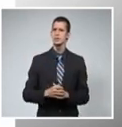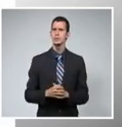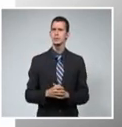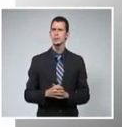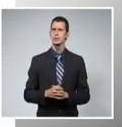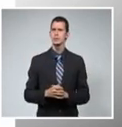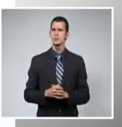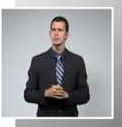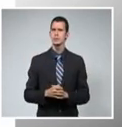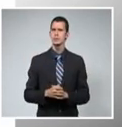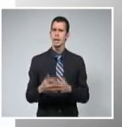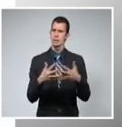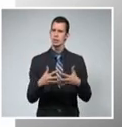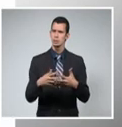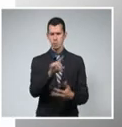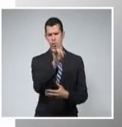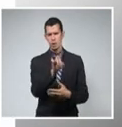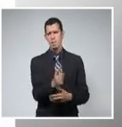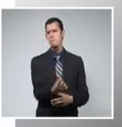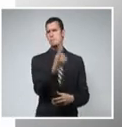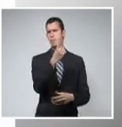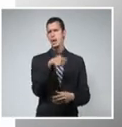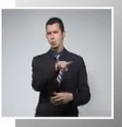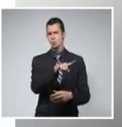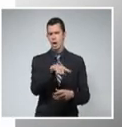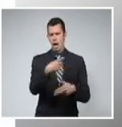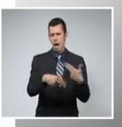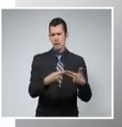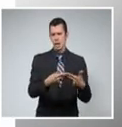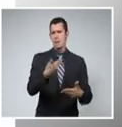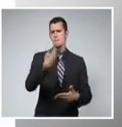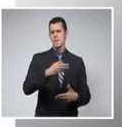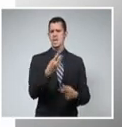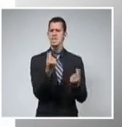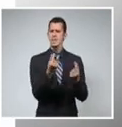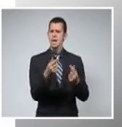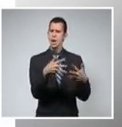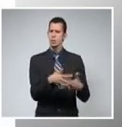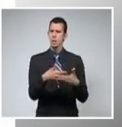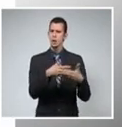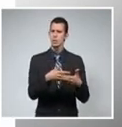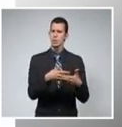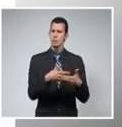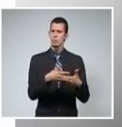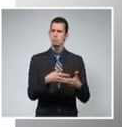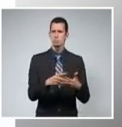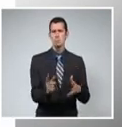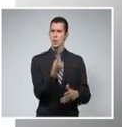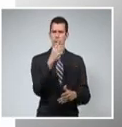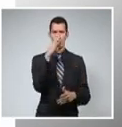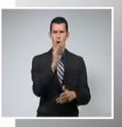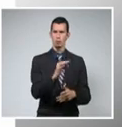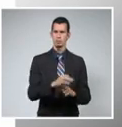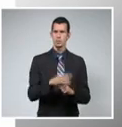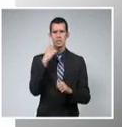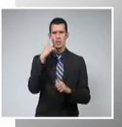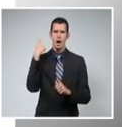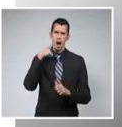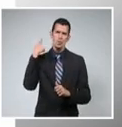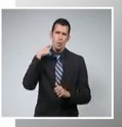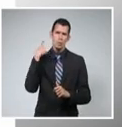No. Cultura democrática, repito, $60,000 lo pide la NET, no es la primera vez. Para coordinar un programa, aquí